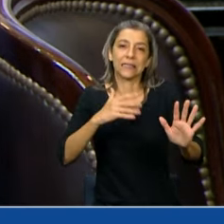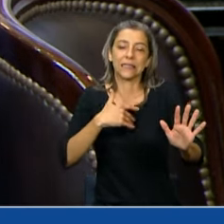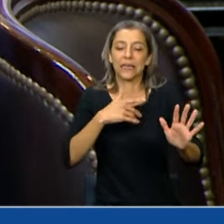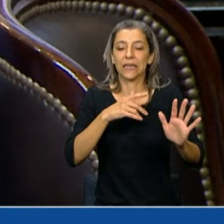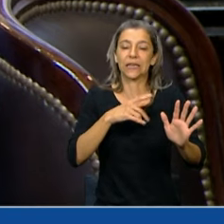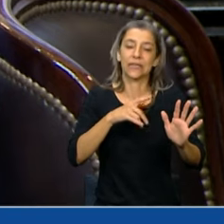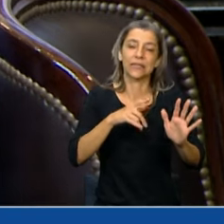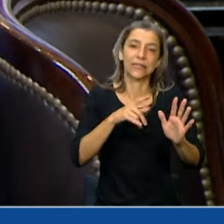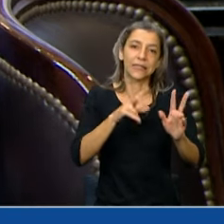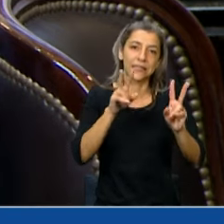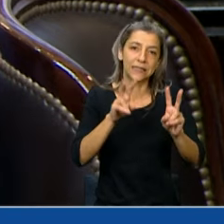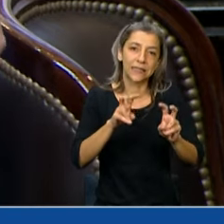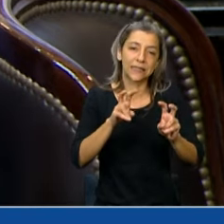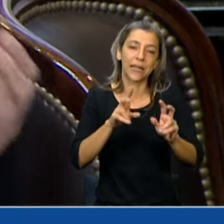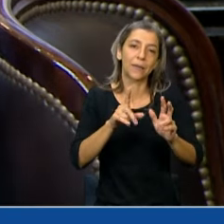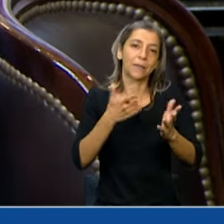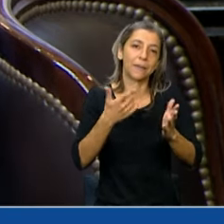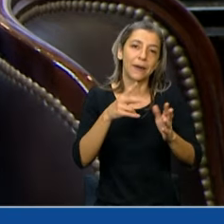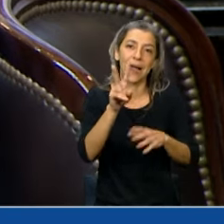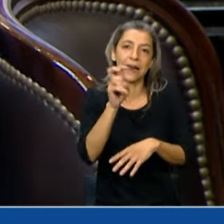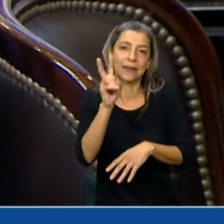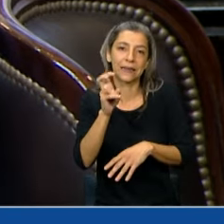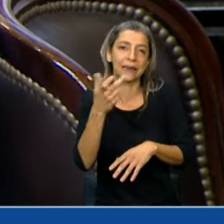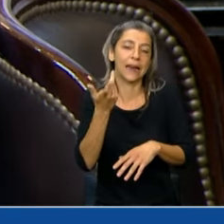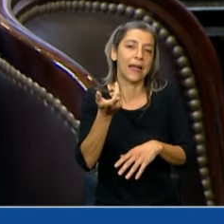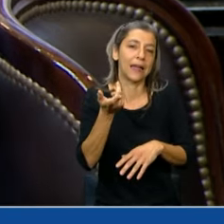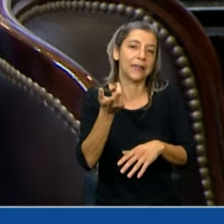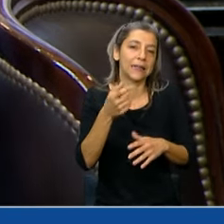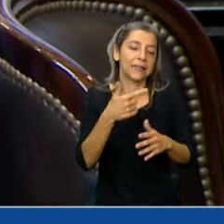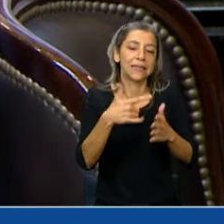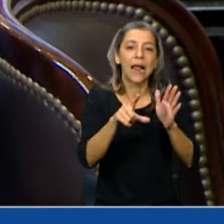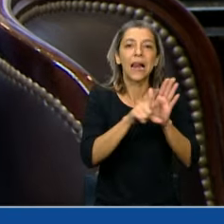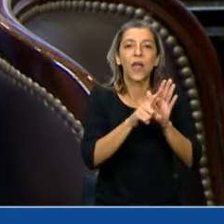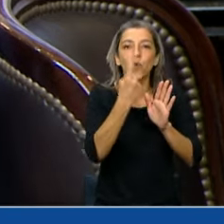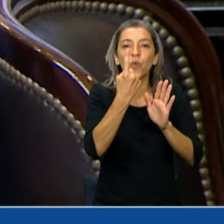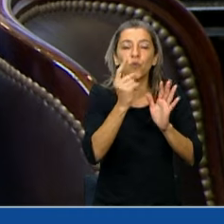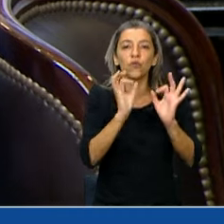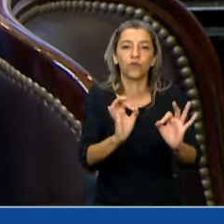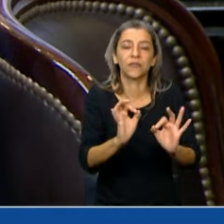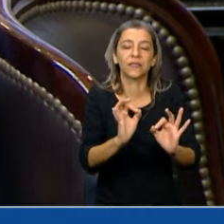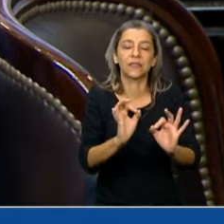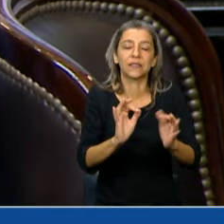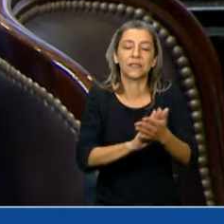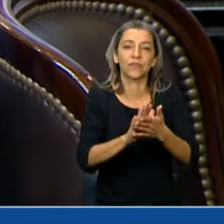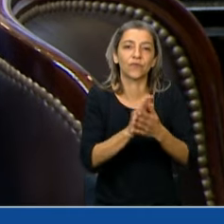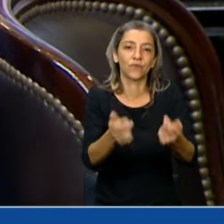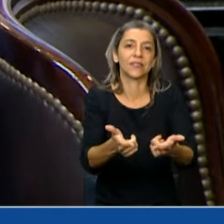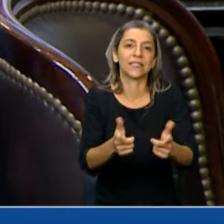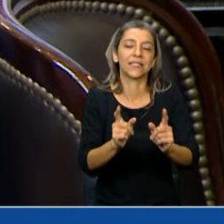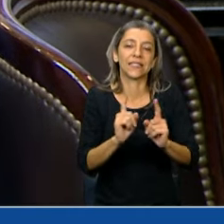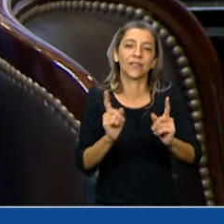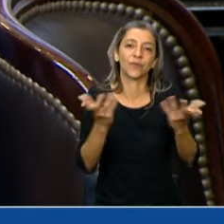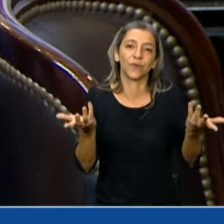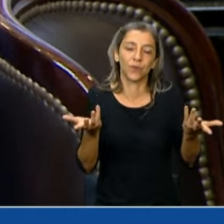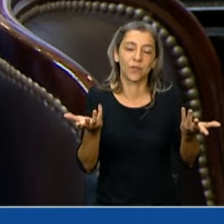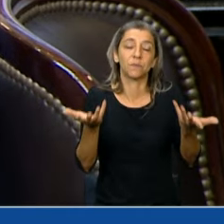tema vivienda con una ley no se arregla no vamos a arreglar el tema de alquileres con esta ley pero está claro que